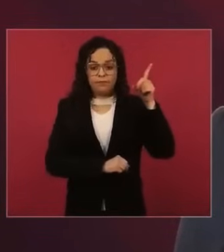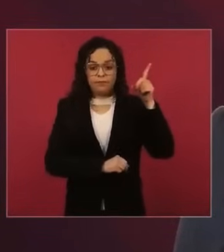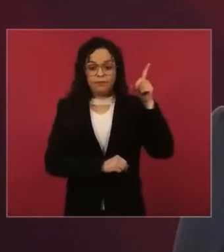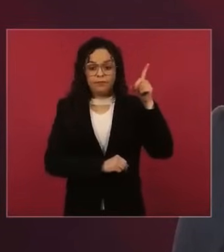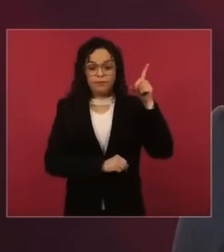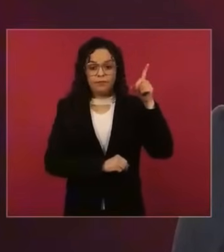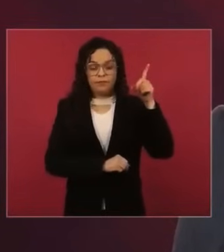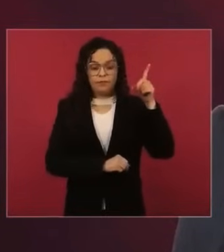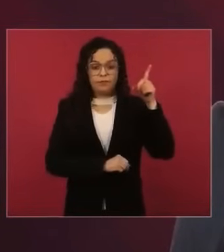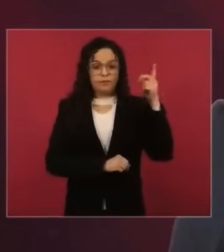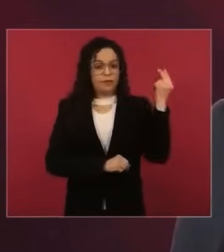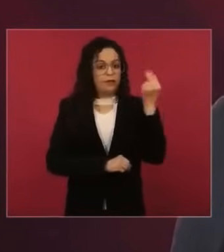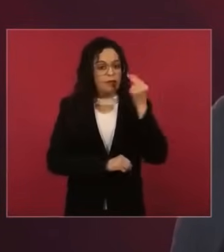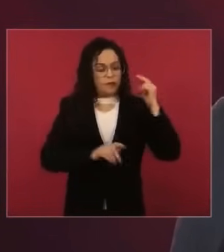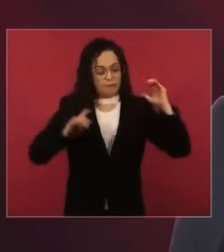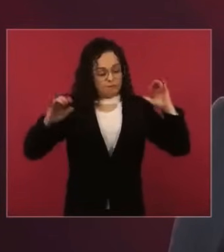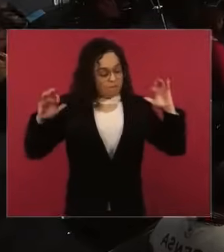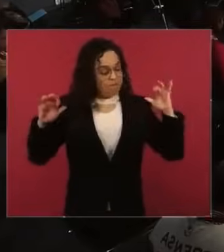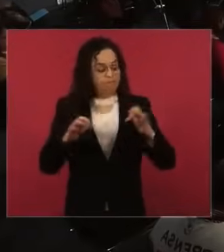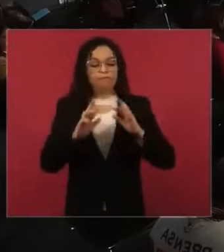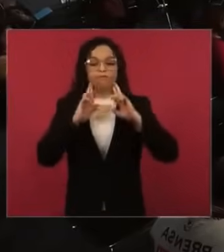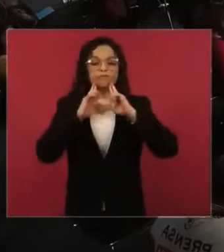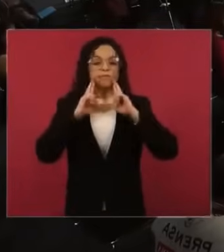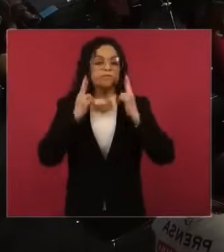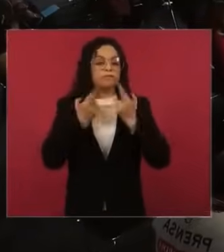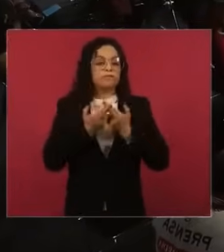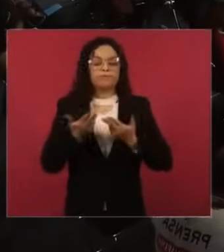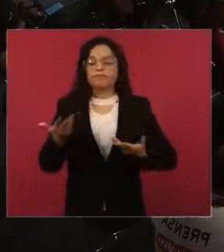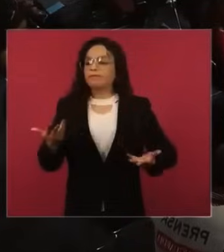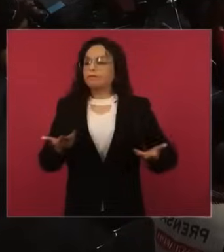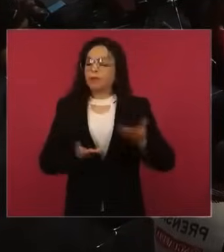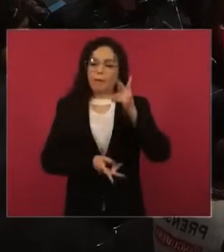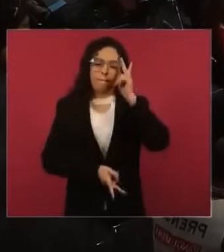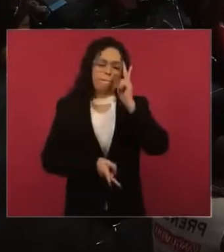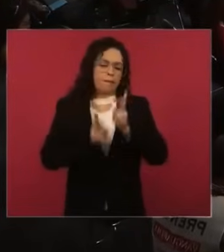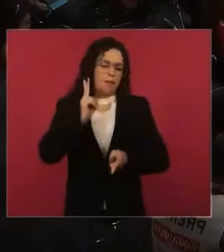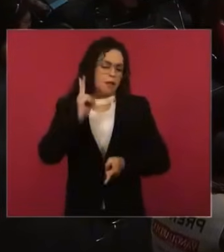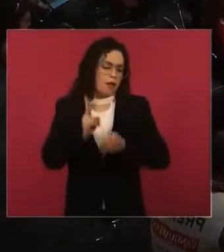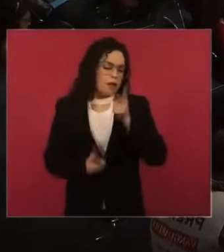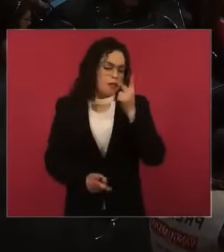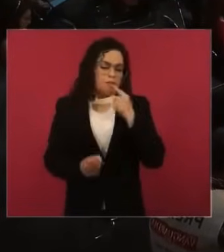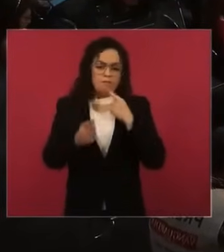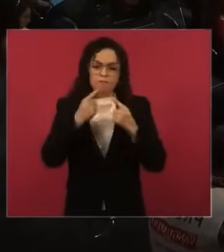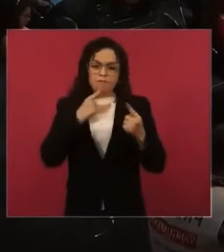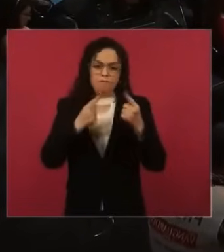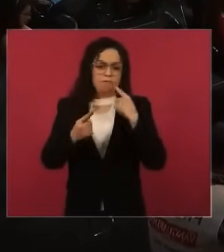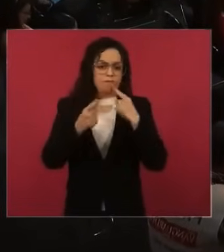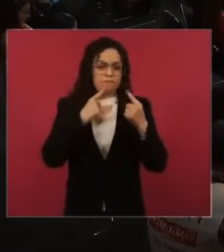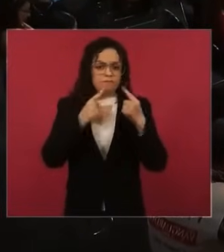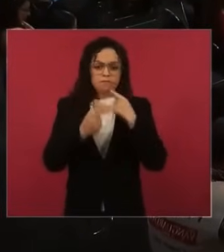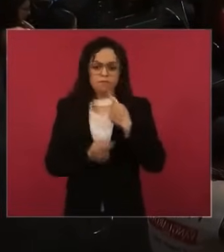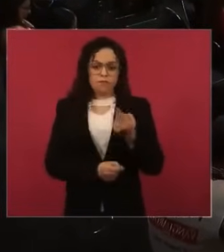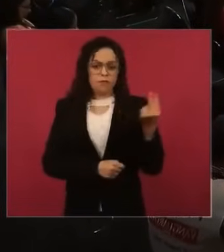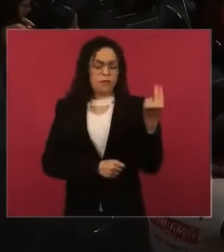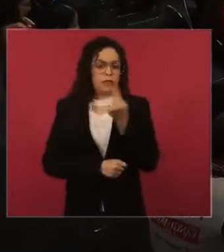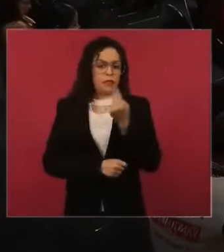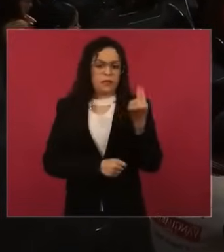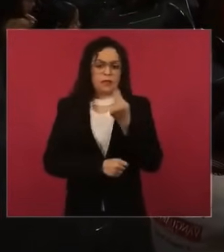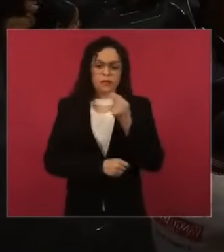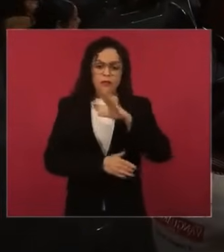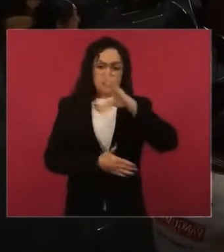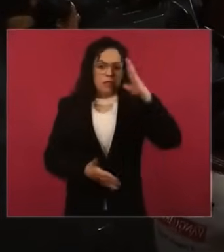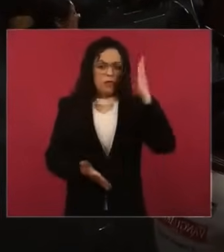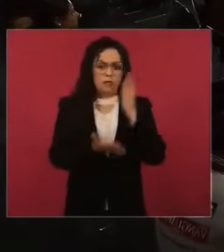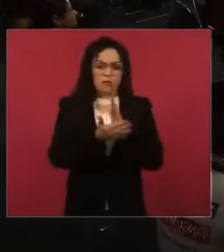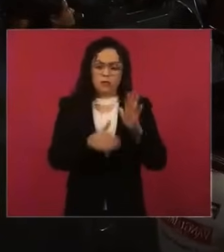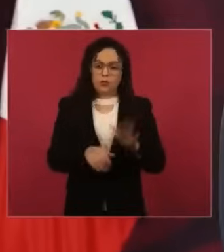un gobernador esté allí en la ciudad, en esa ciudad porteña. Eso lo sabemos todos, lo saben todo el mundo. Evelyn no se